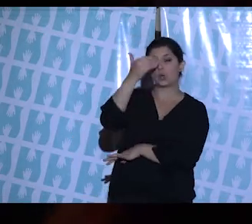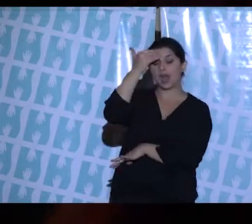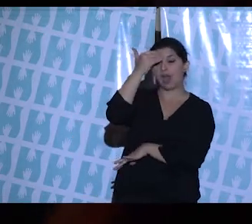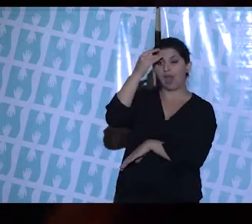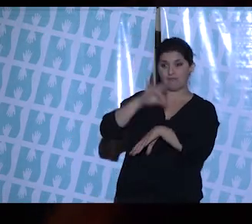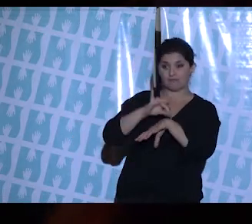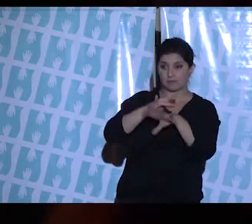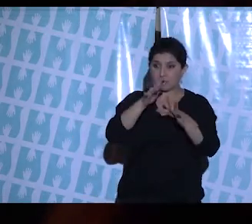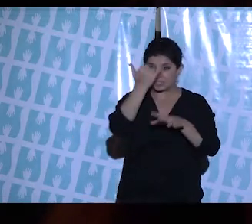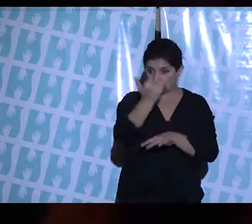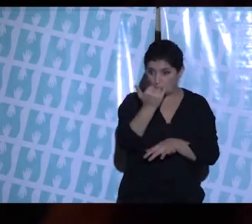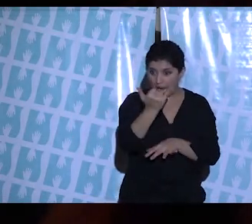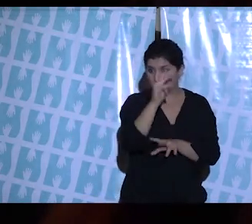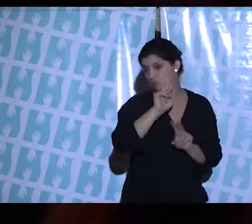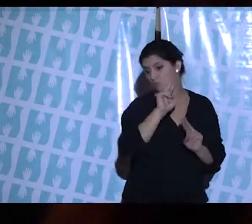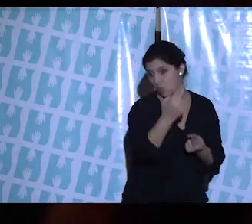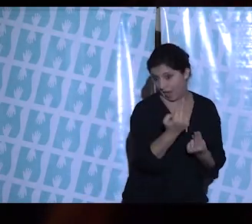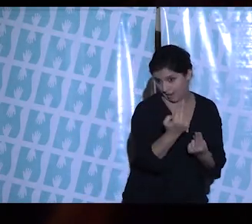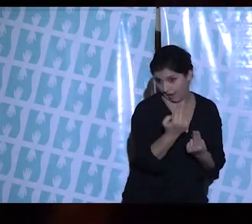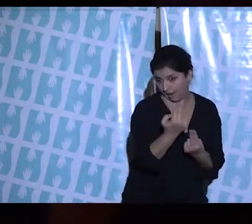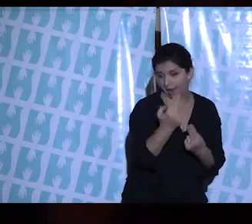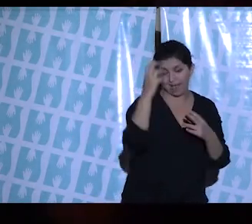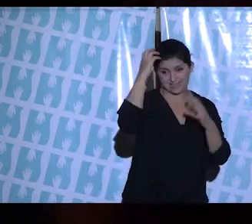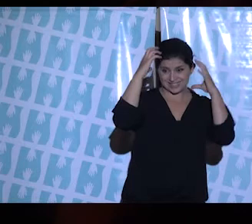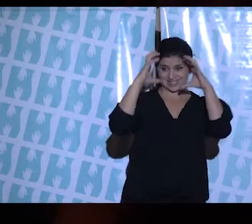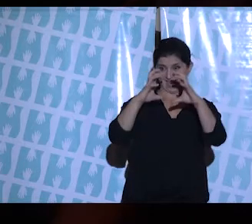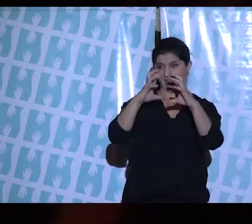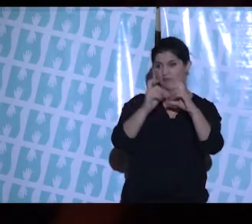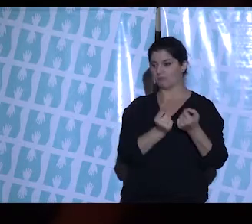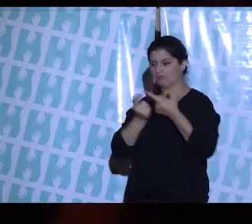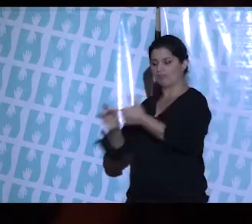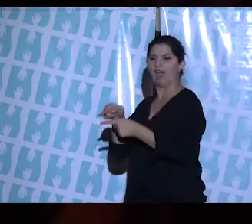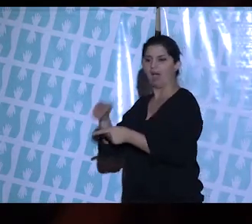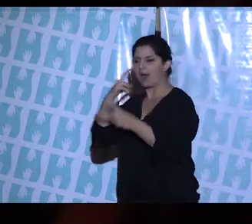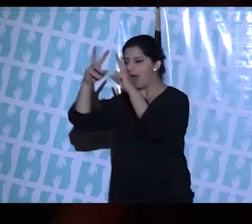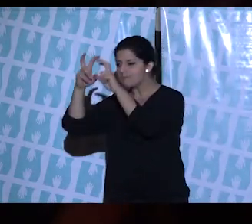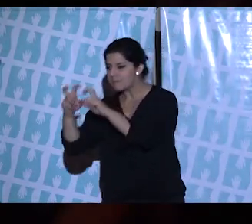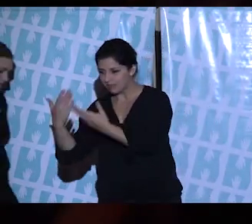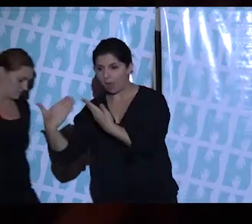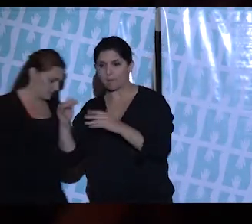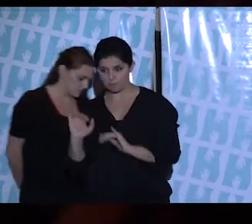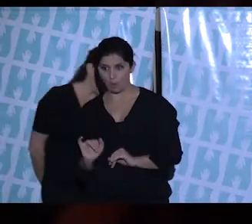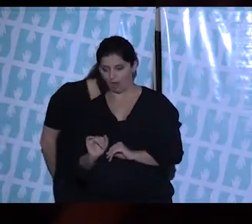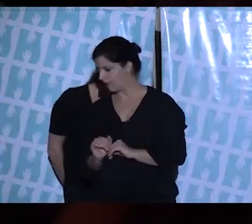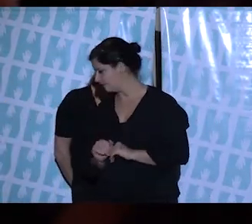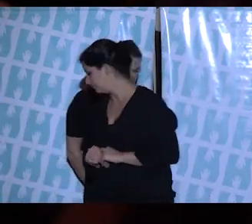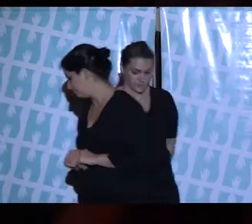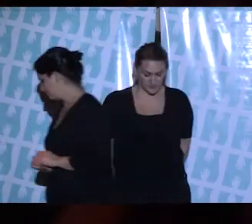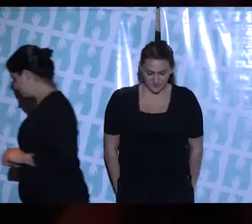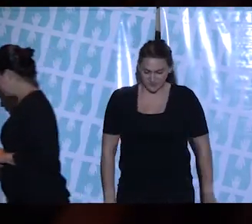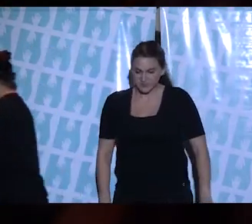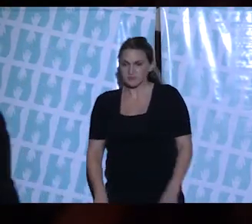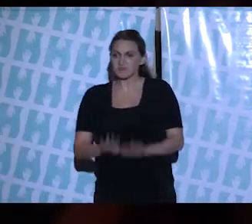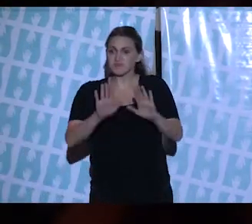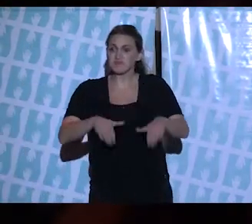Parkinson dona su cerebro después de muerto para la investigación. Y es así que cuando juntaron los